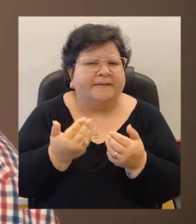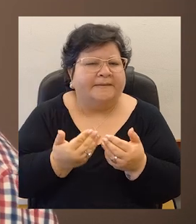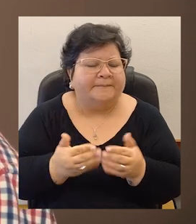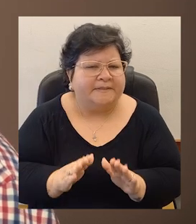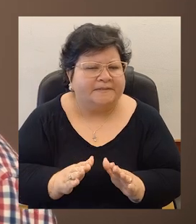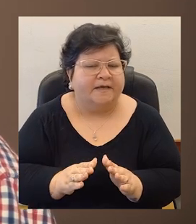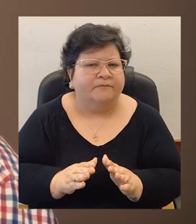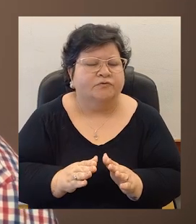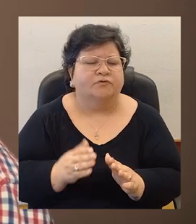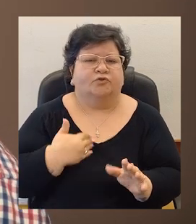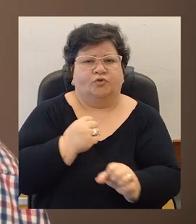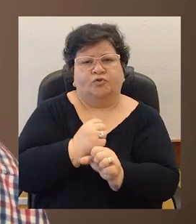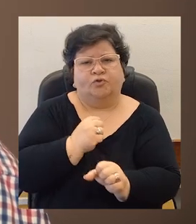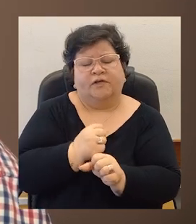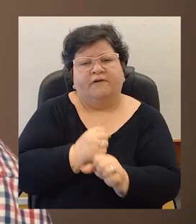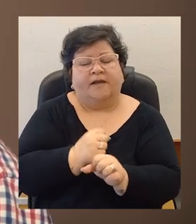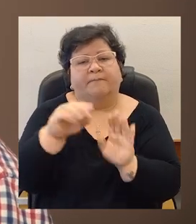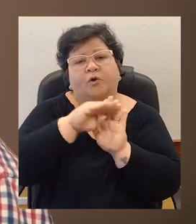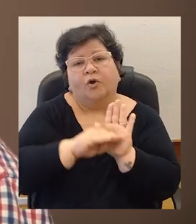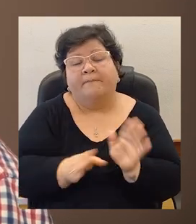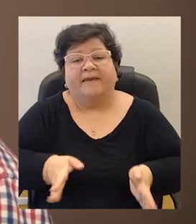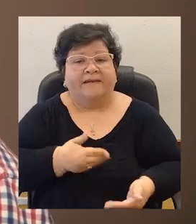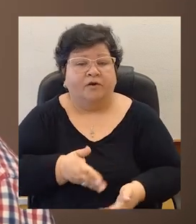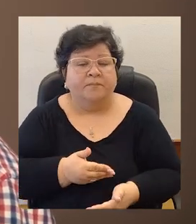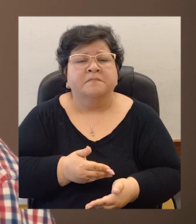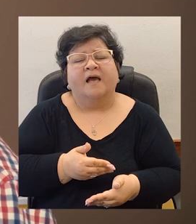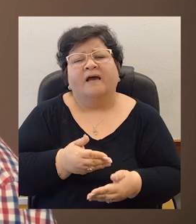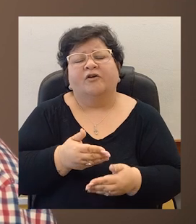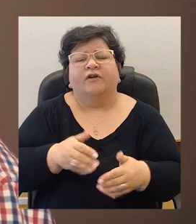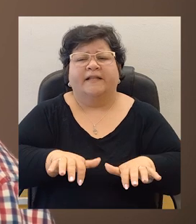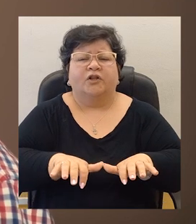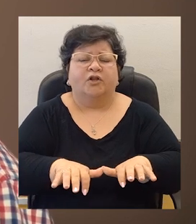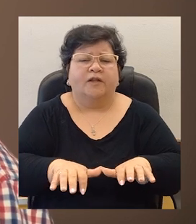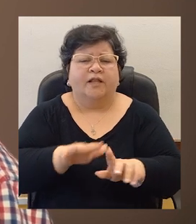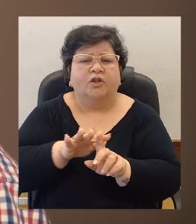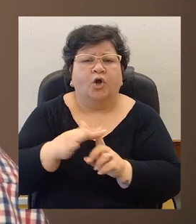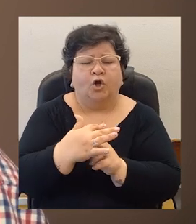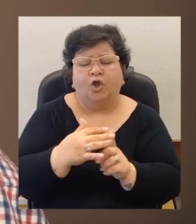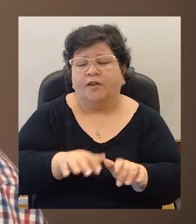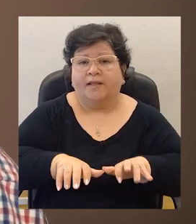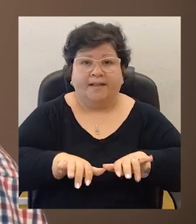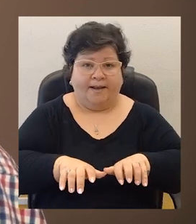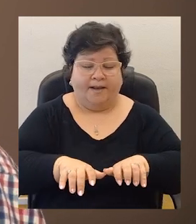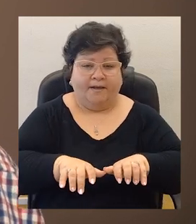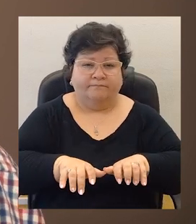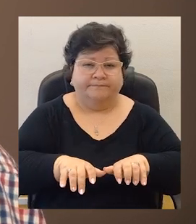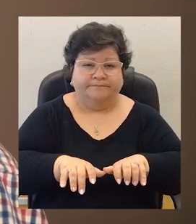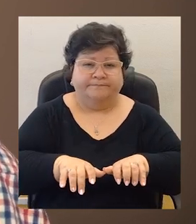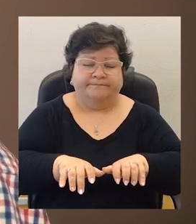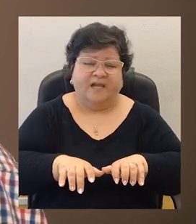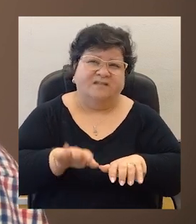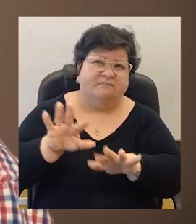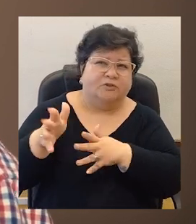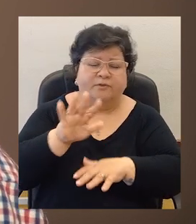donde yo trabajo en programa de género a trabajar con el torno digitales hace unos cinco años seis años en realidad y